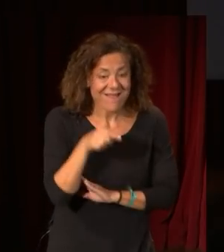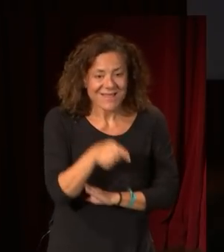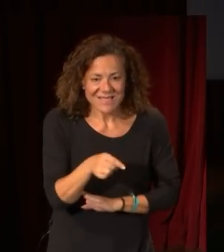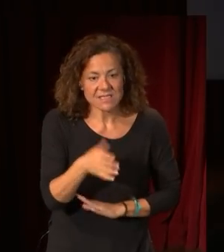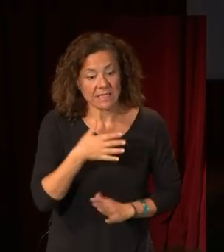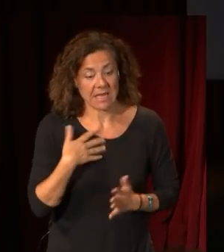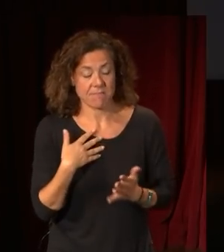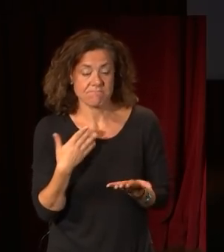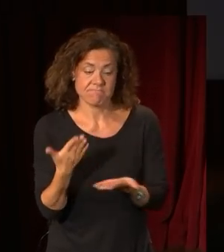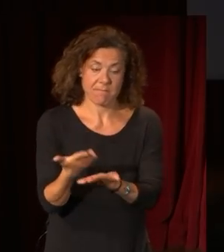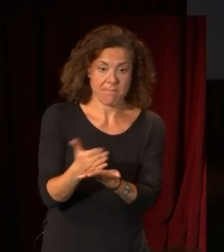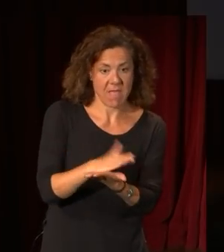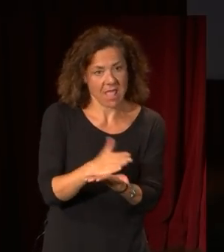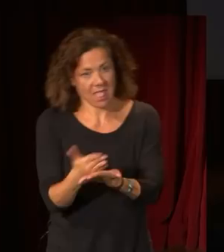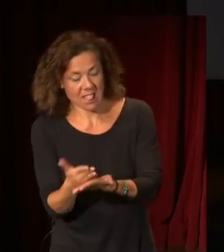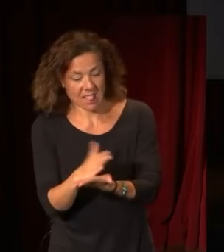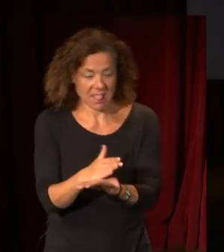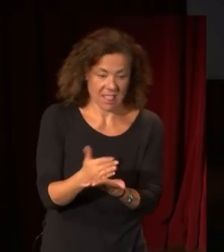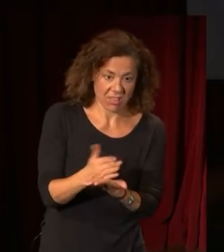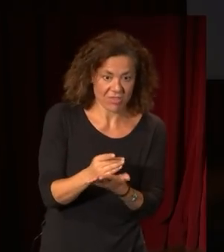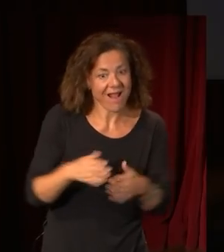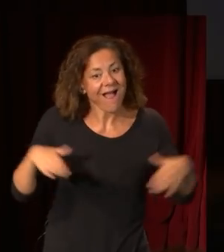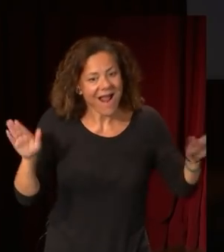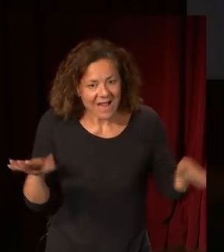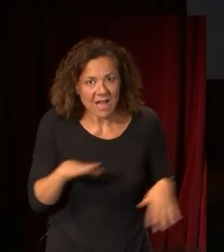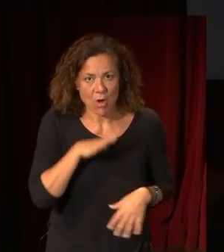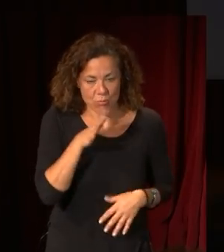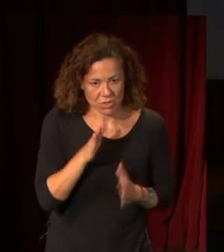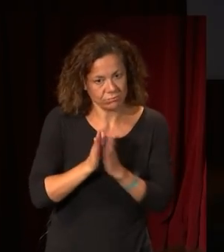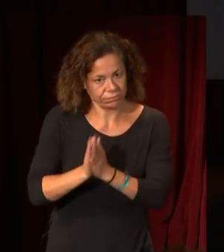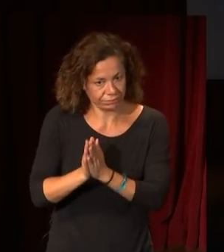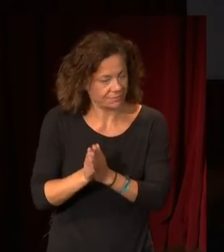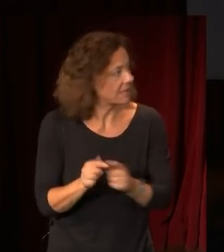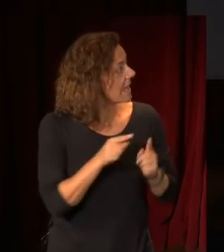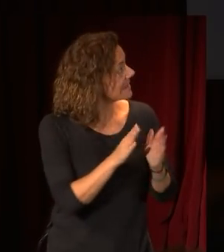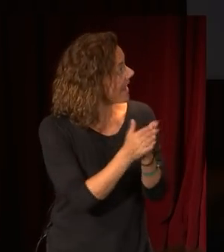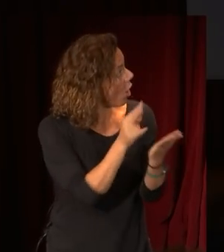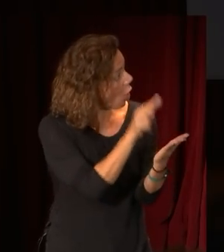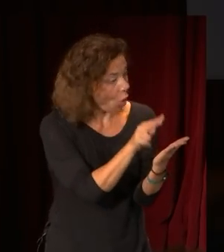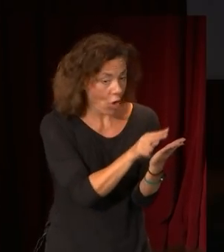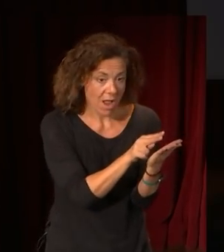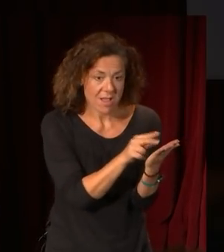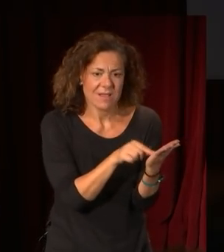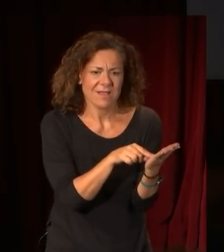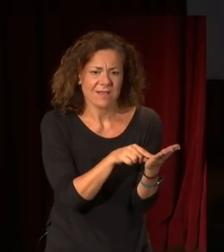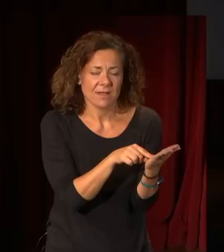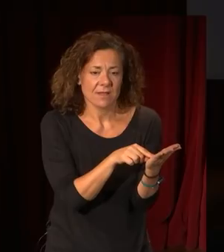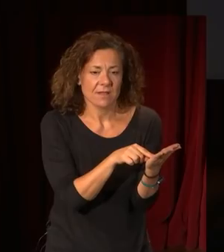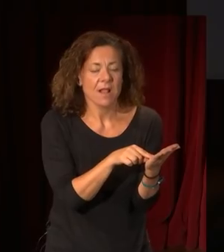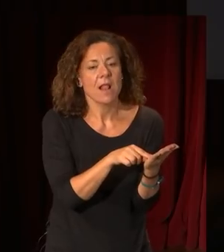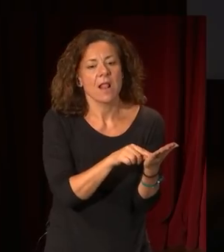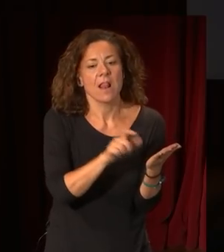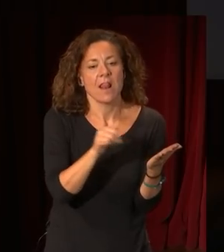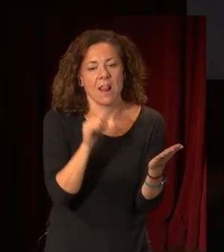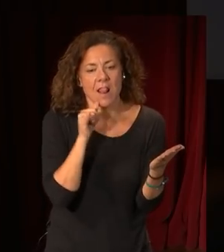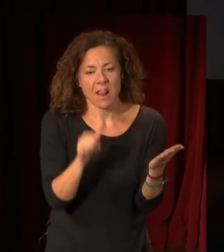intermediación del arcángel miguel en esta hoja podemos leer miserere mei deus